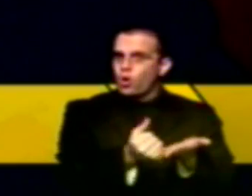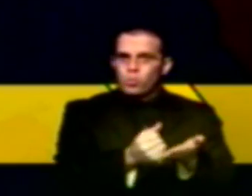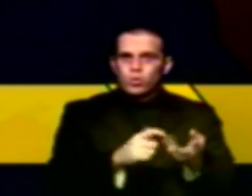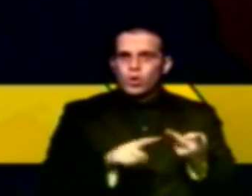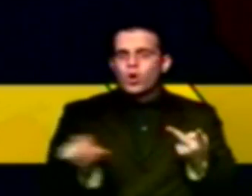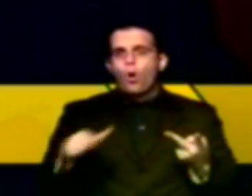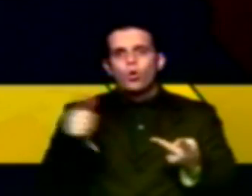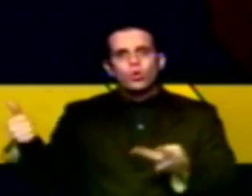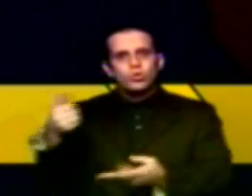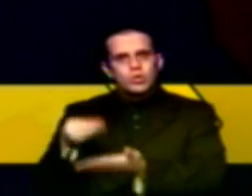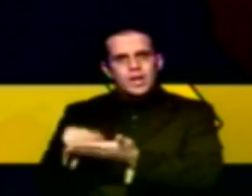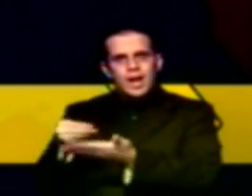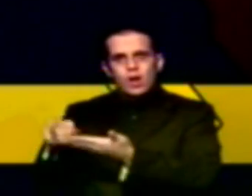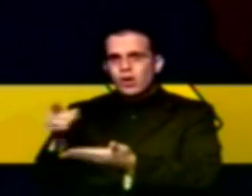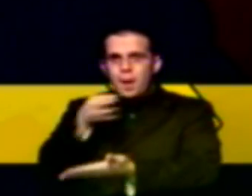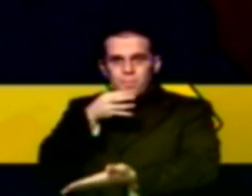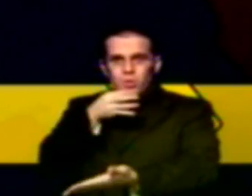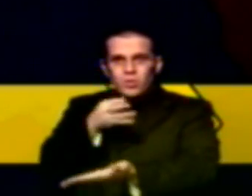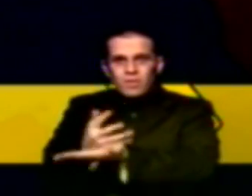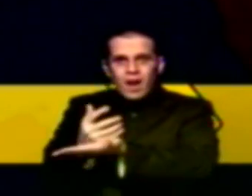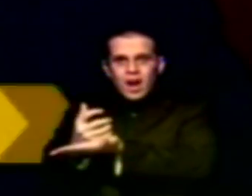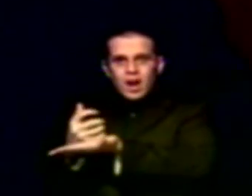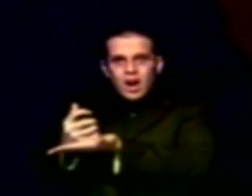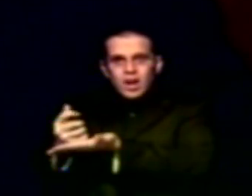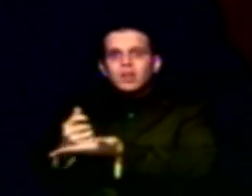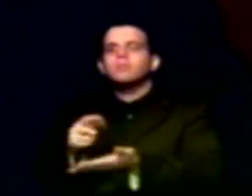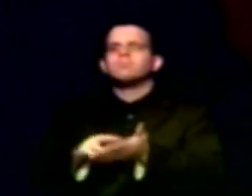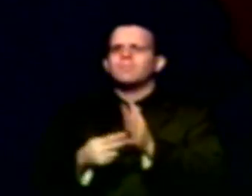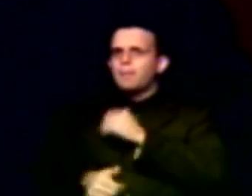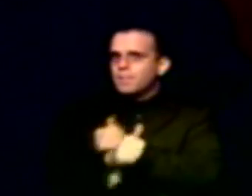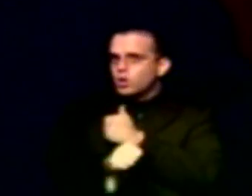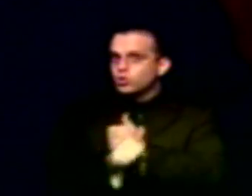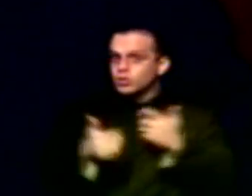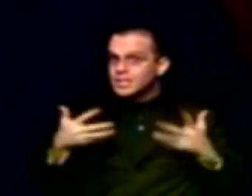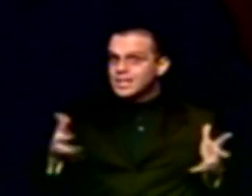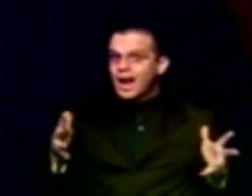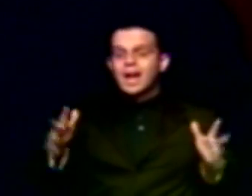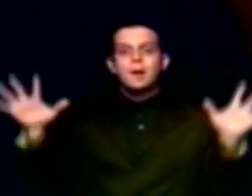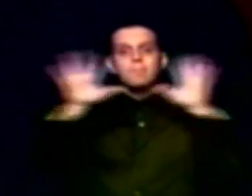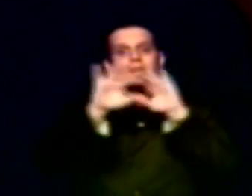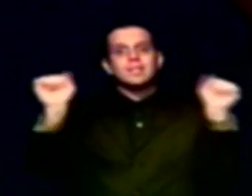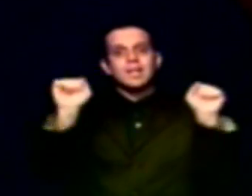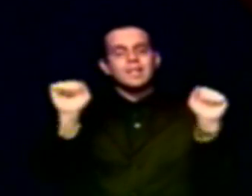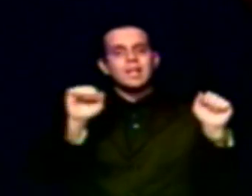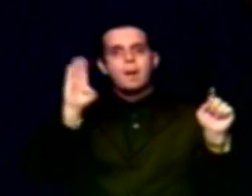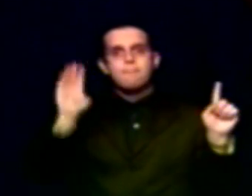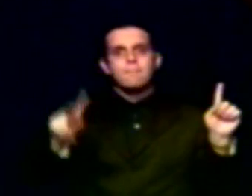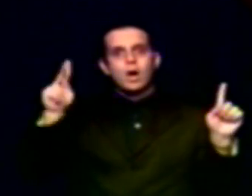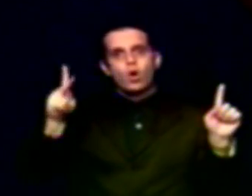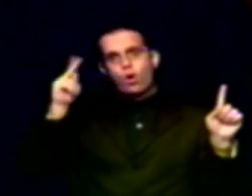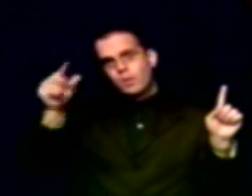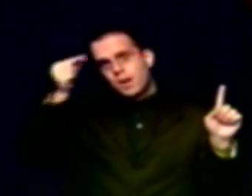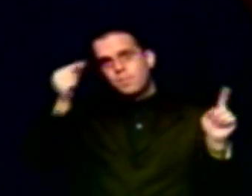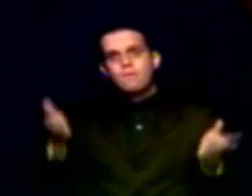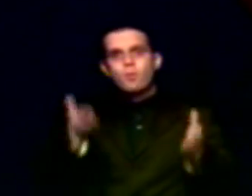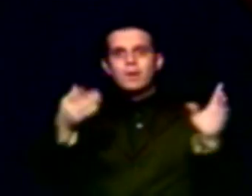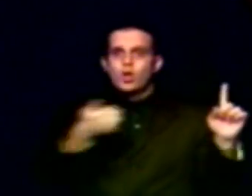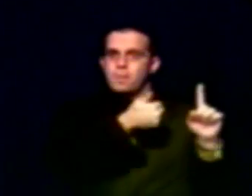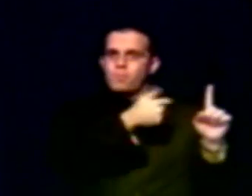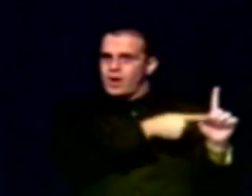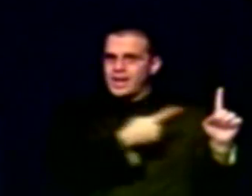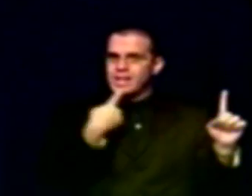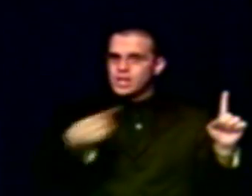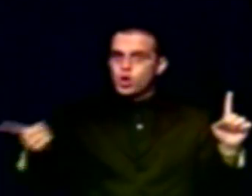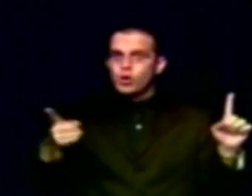es sumamente peligroso. De hecho, ya, y lo dijo el propio presidente del Banco Gubernamental del Fomento y lo admitió, el